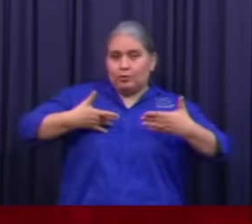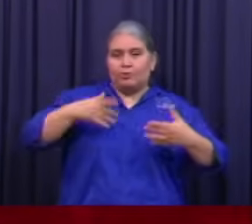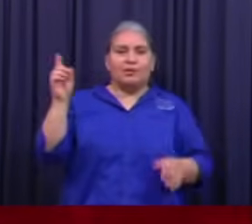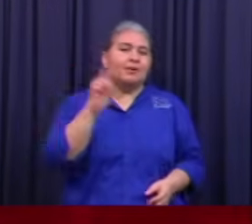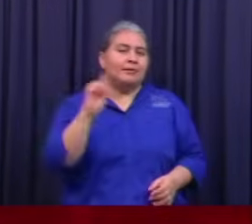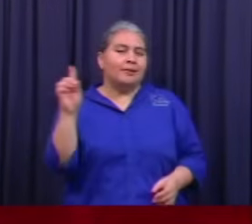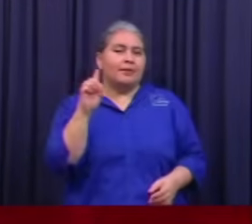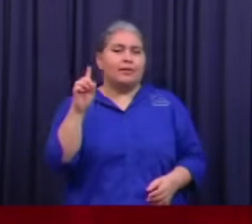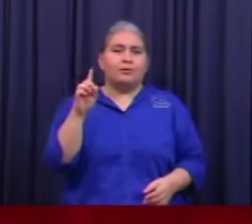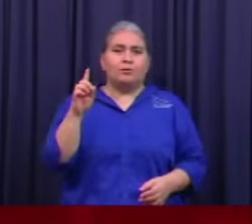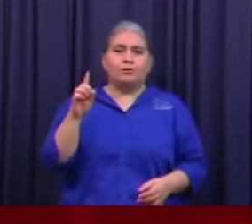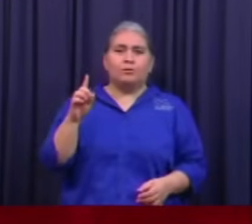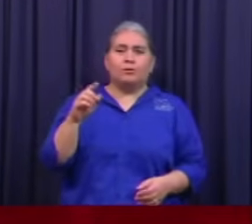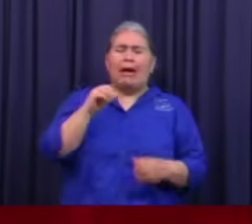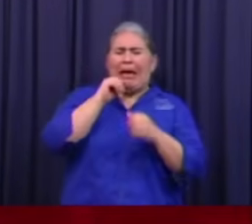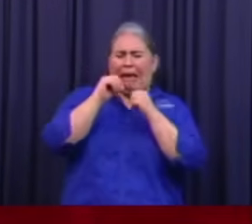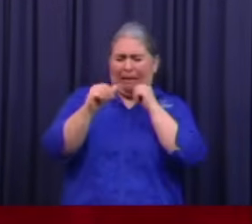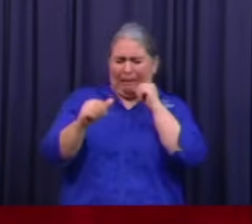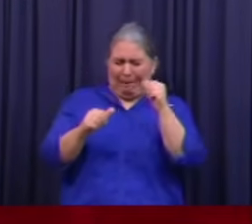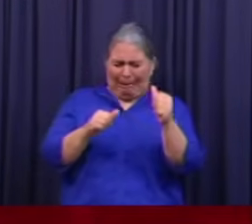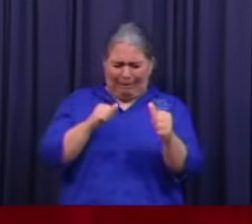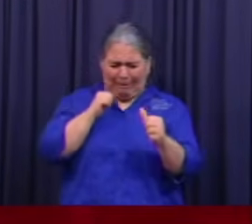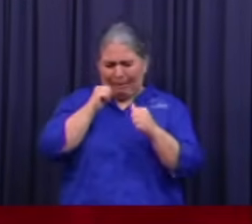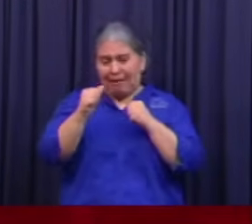lamentos y el